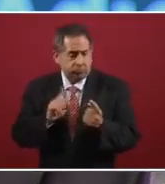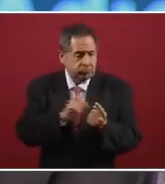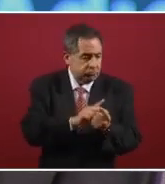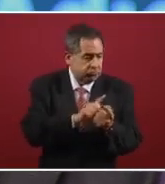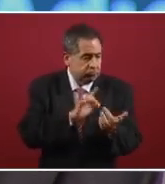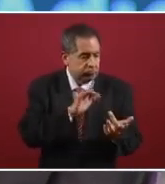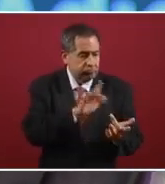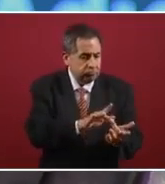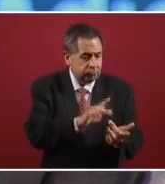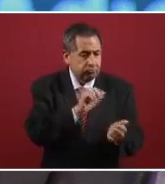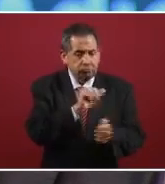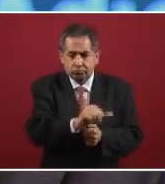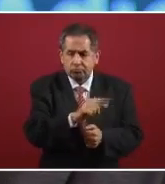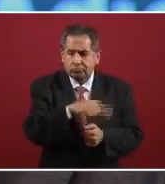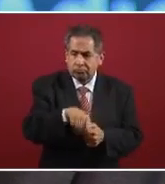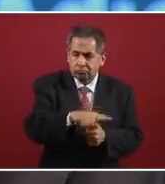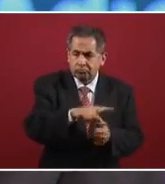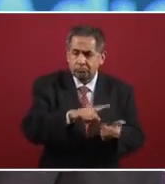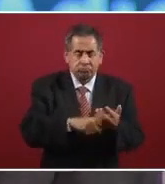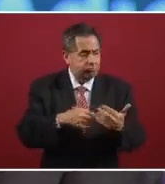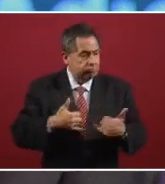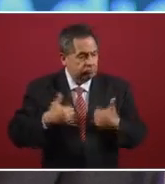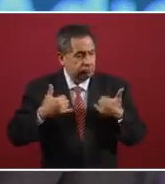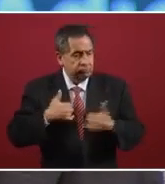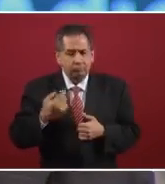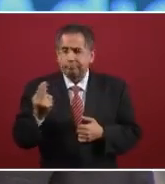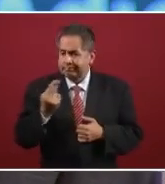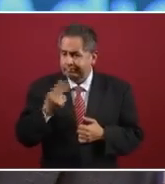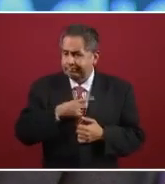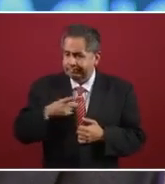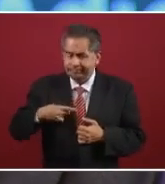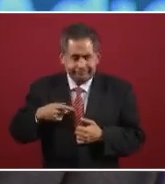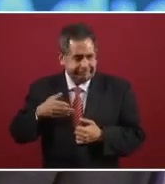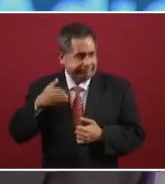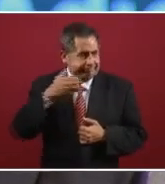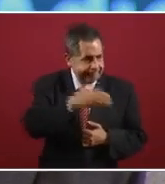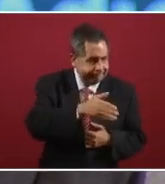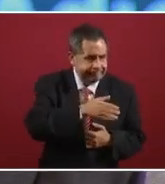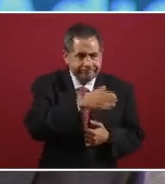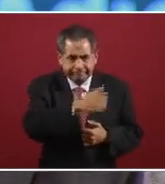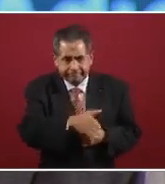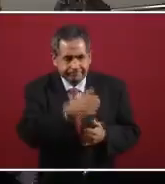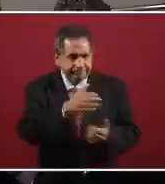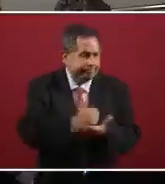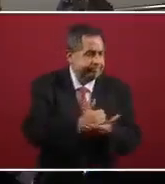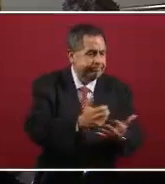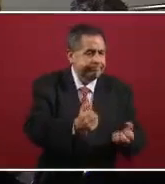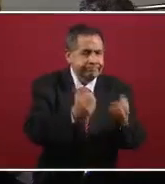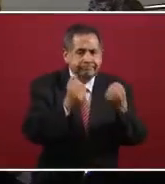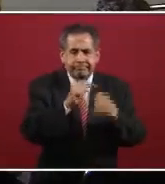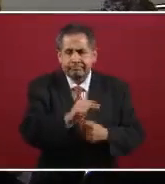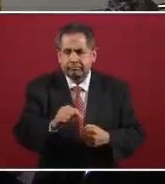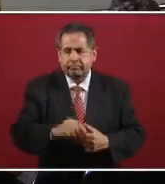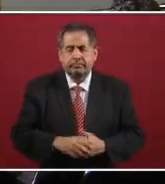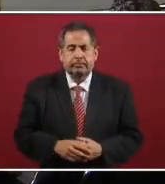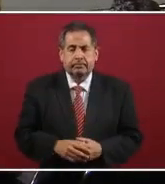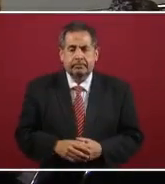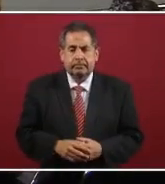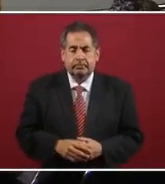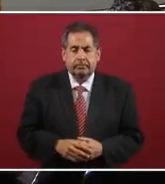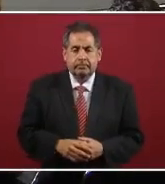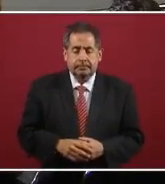ciudadanos, donde están ellos. Hay que ir a recuperar el espacio público. Termino con ese punto.